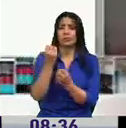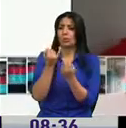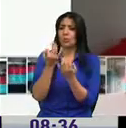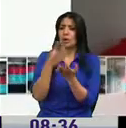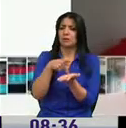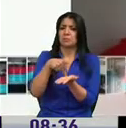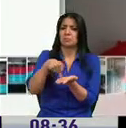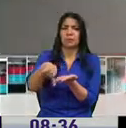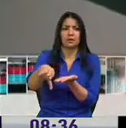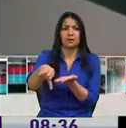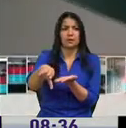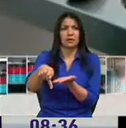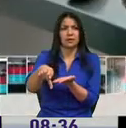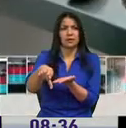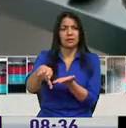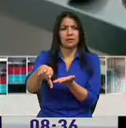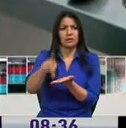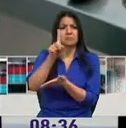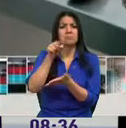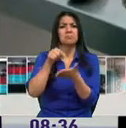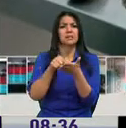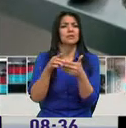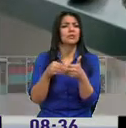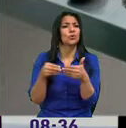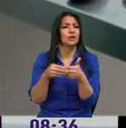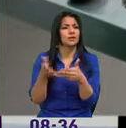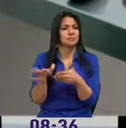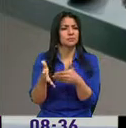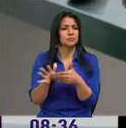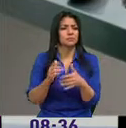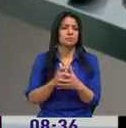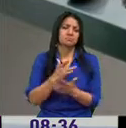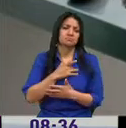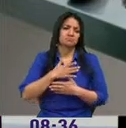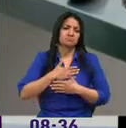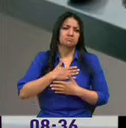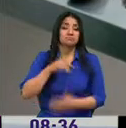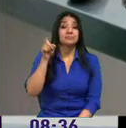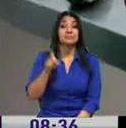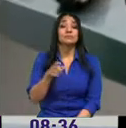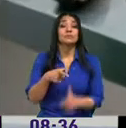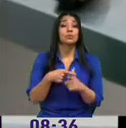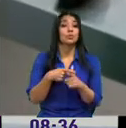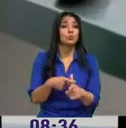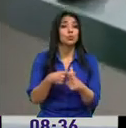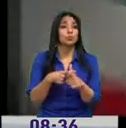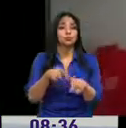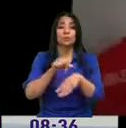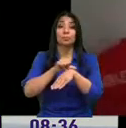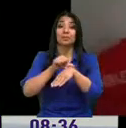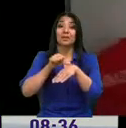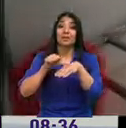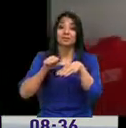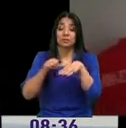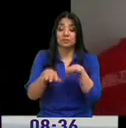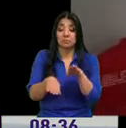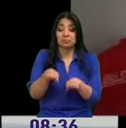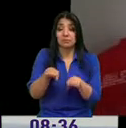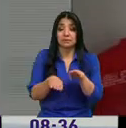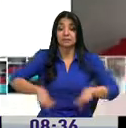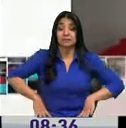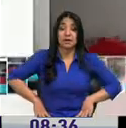está que saliendo? Nos ayuden. Mira. Y bordea los $1,000. Wow. Mira, y necesita de urgencia ser operado para que le ayuden a